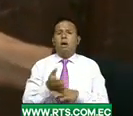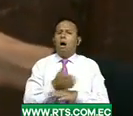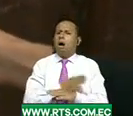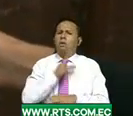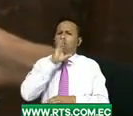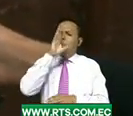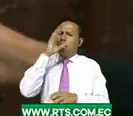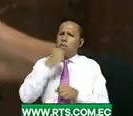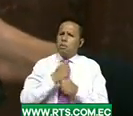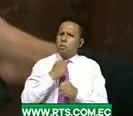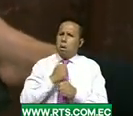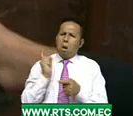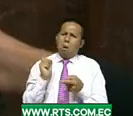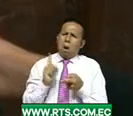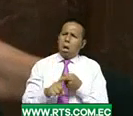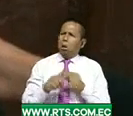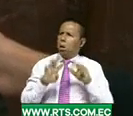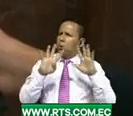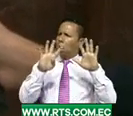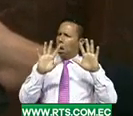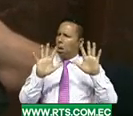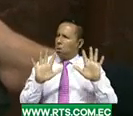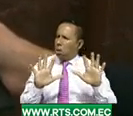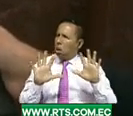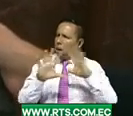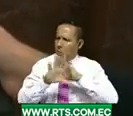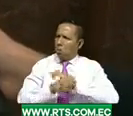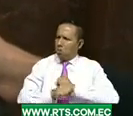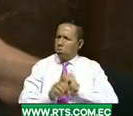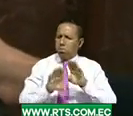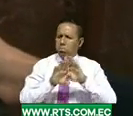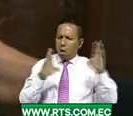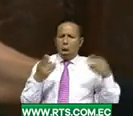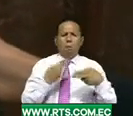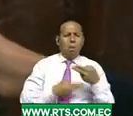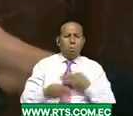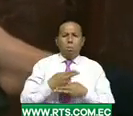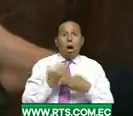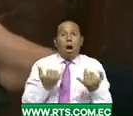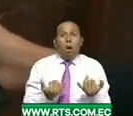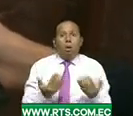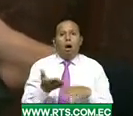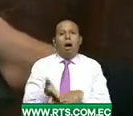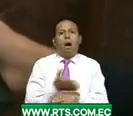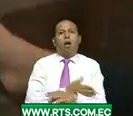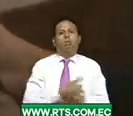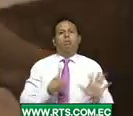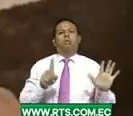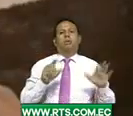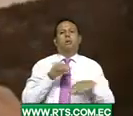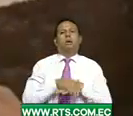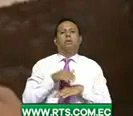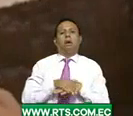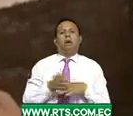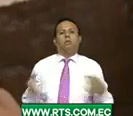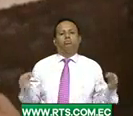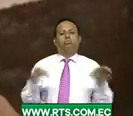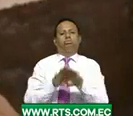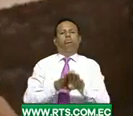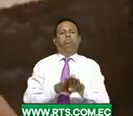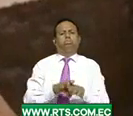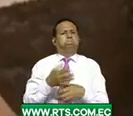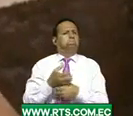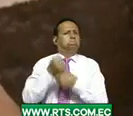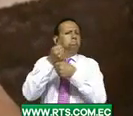trabajar hasta las 9, 10 de la noche. Ahora tenemos que estar cerrando a las 6 de la tarde. Sí, ya no tenemos